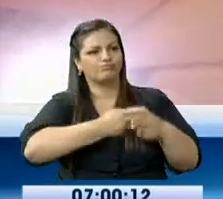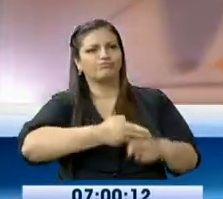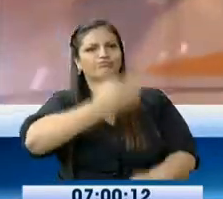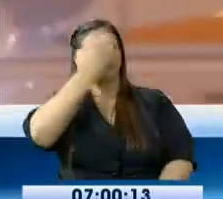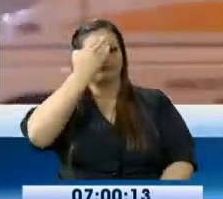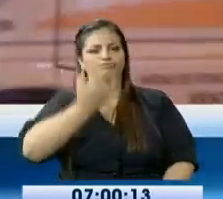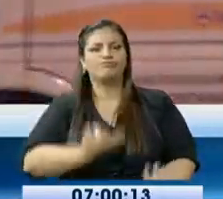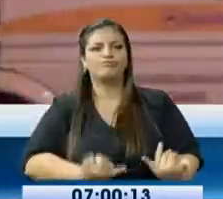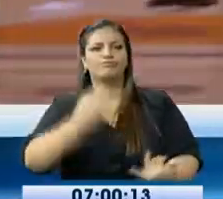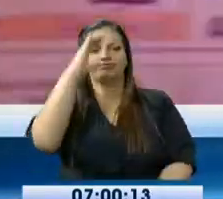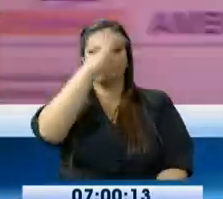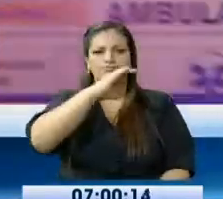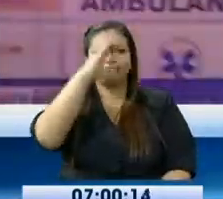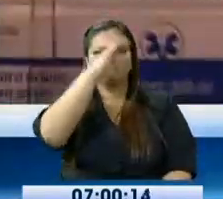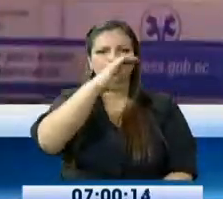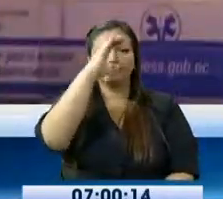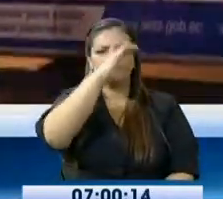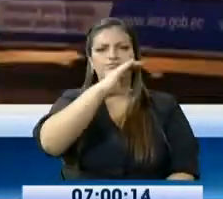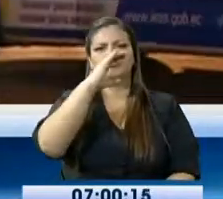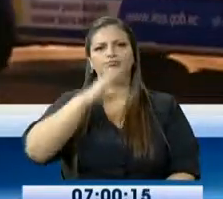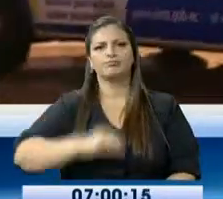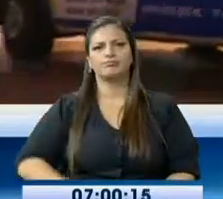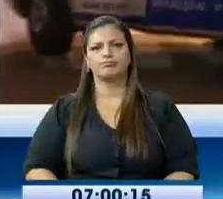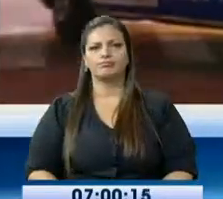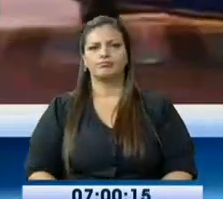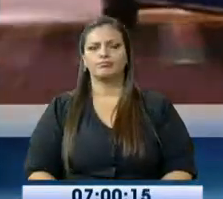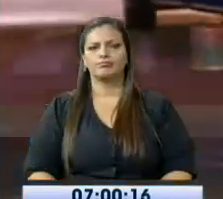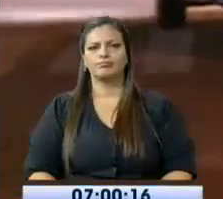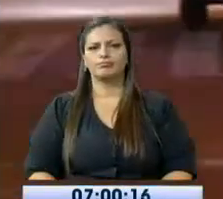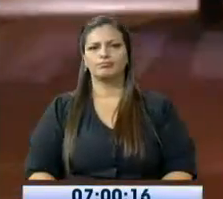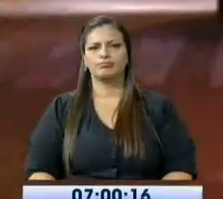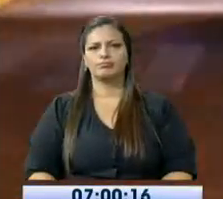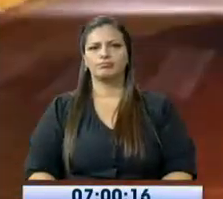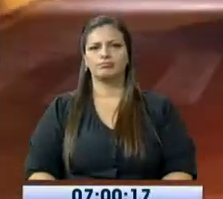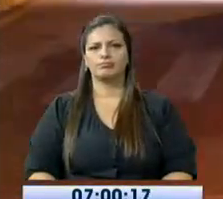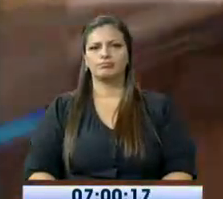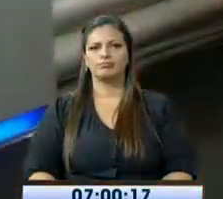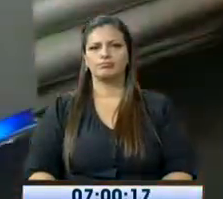captura. Informó Jorge Salazar.